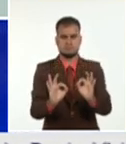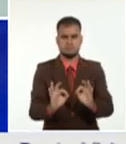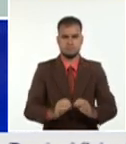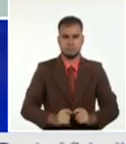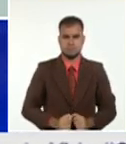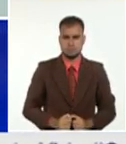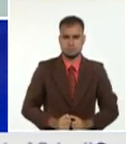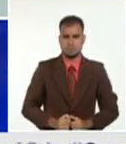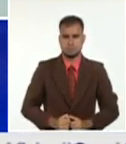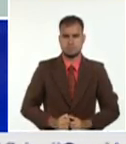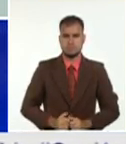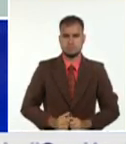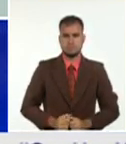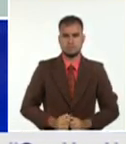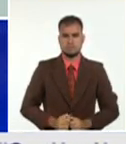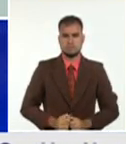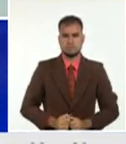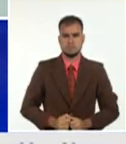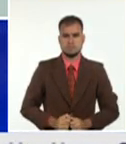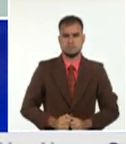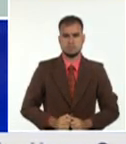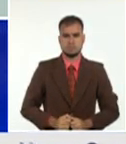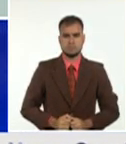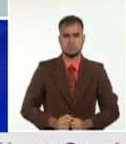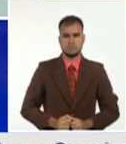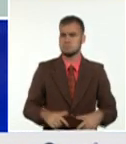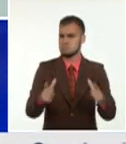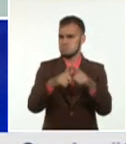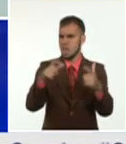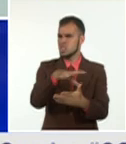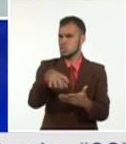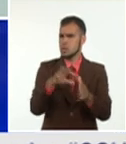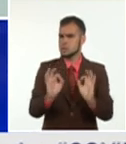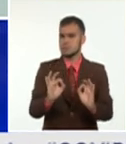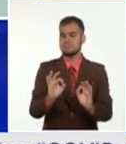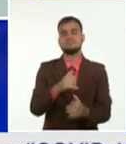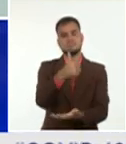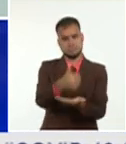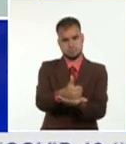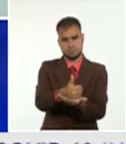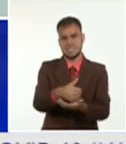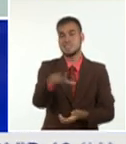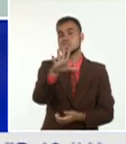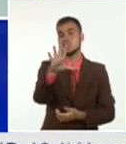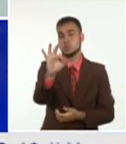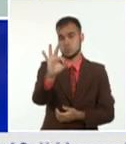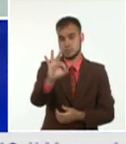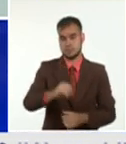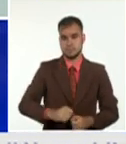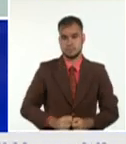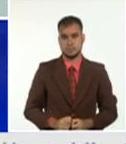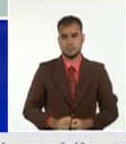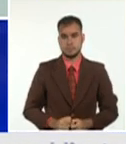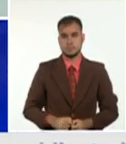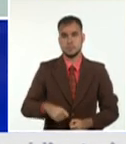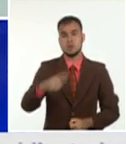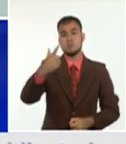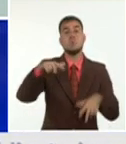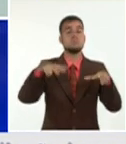anterior. La mayor transmisión ayer en Ciego Dávila municipio, 50, pero Morón también